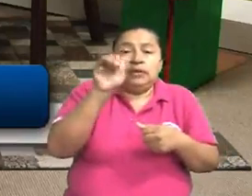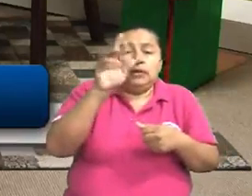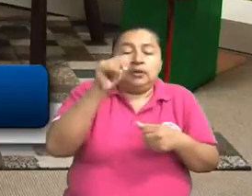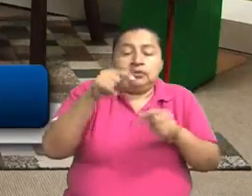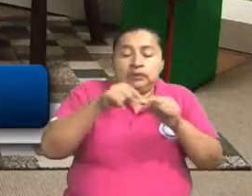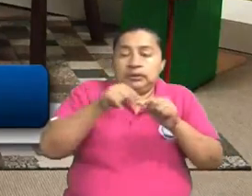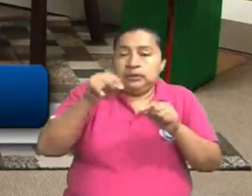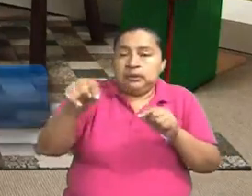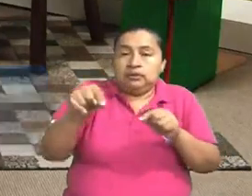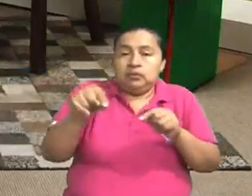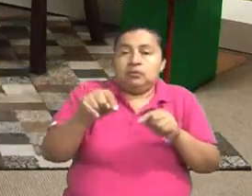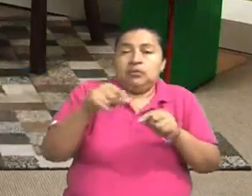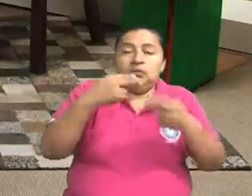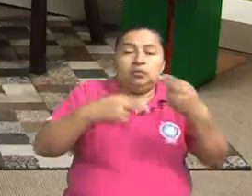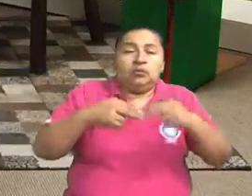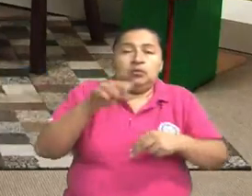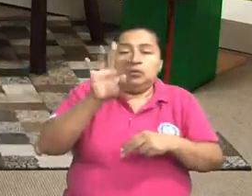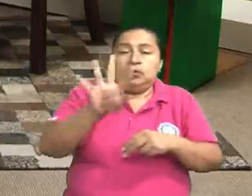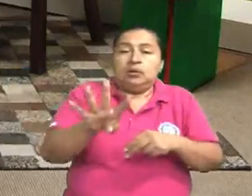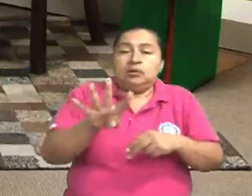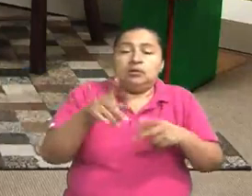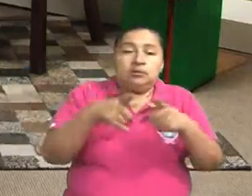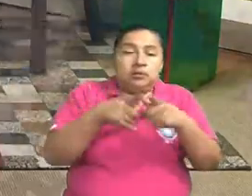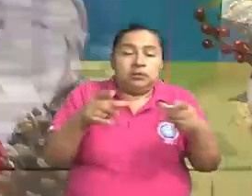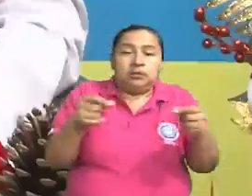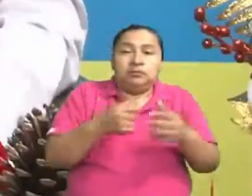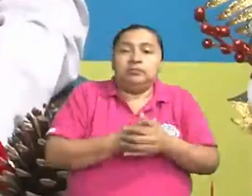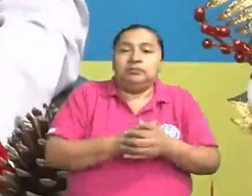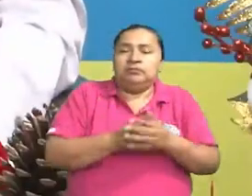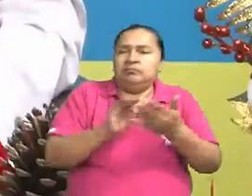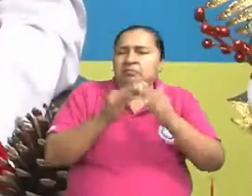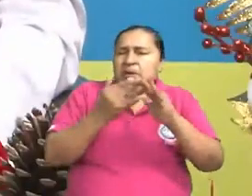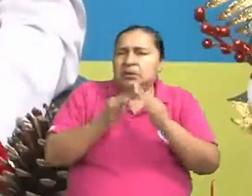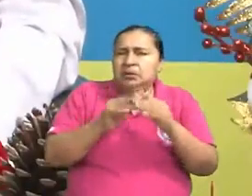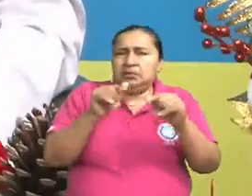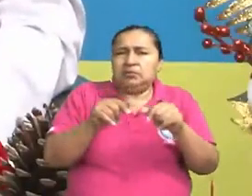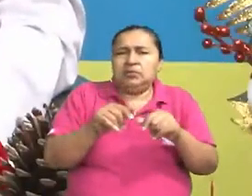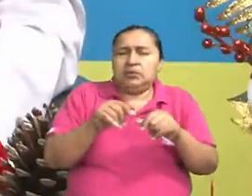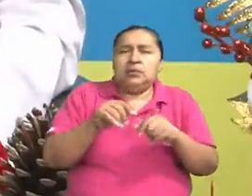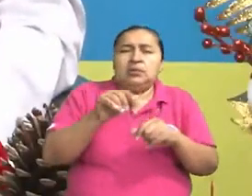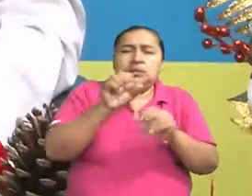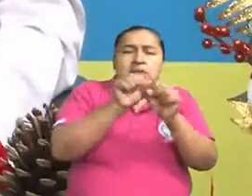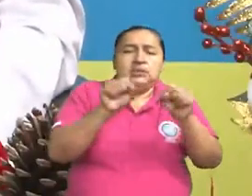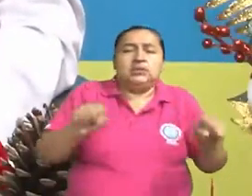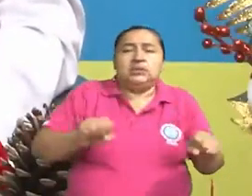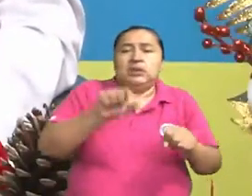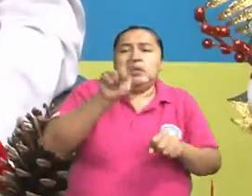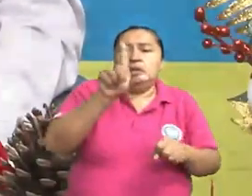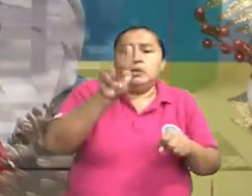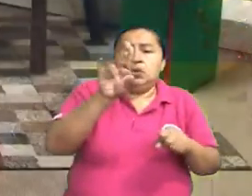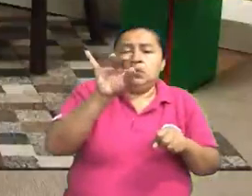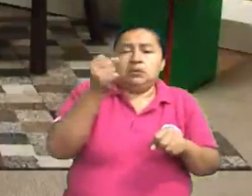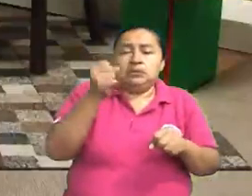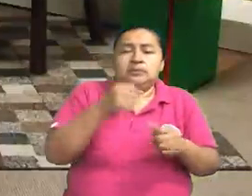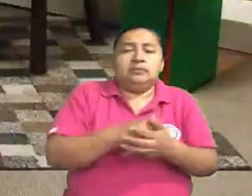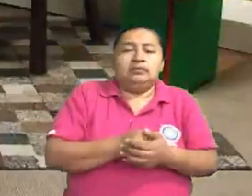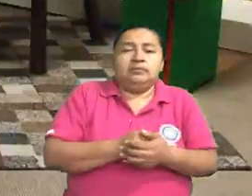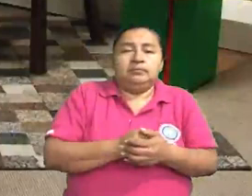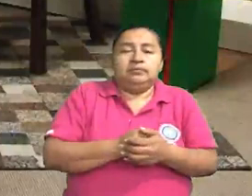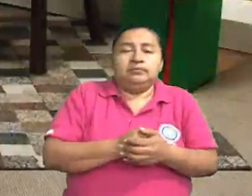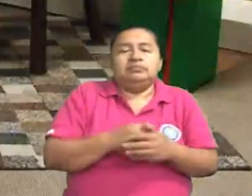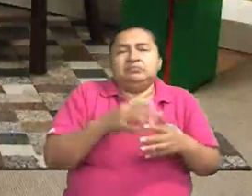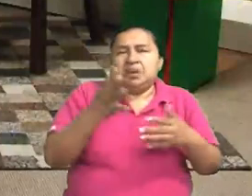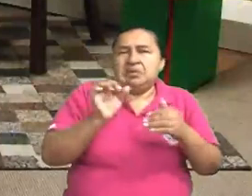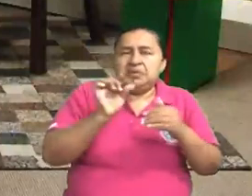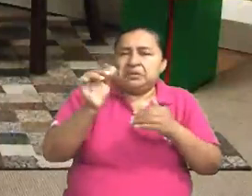en el distrito número 4 de Managua. ¿Cómo se llama el barrio? En Barrio San Luis. Barrio San Luis, Centro, ¿cierto?, de Salud Francisco Buitrago. Casi